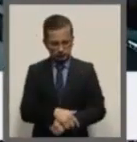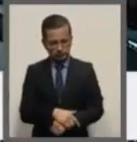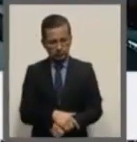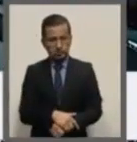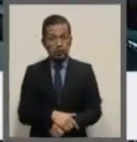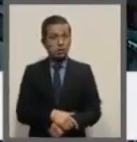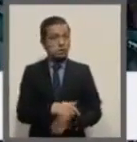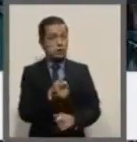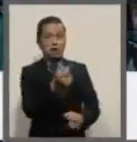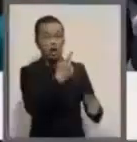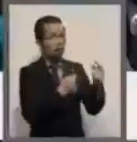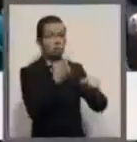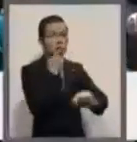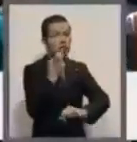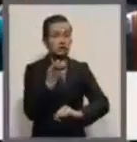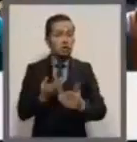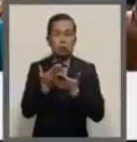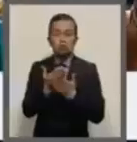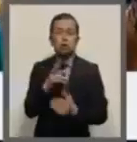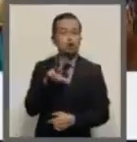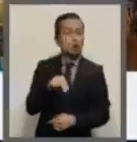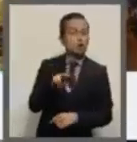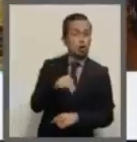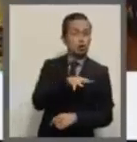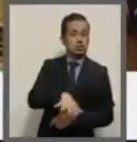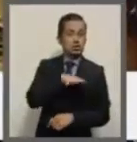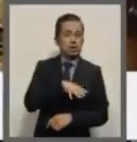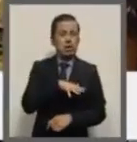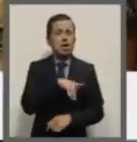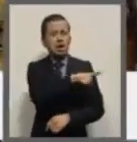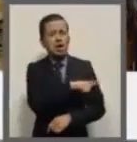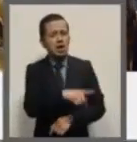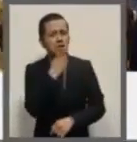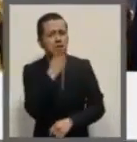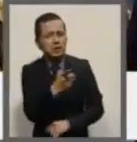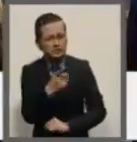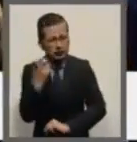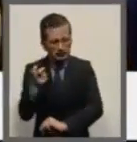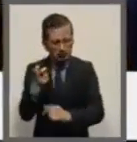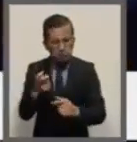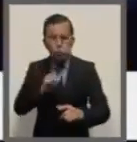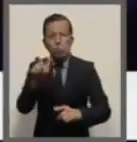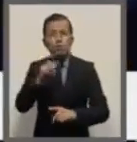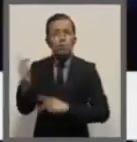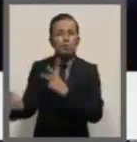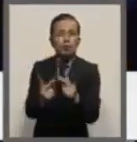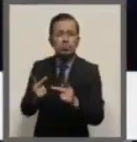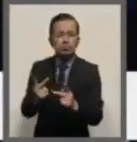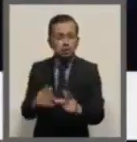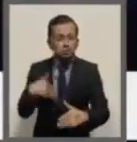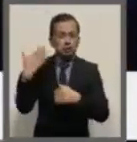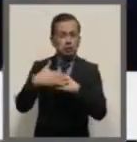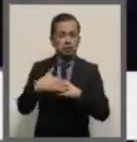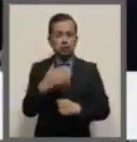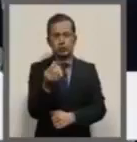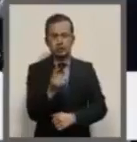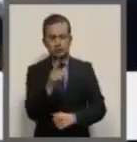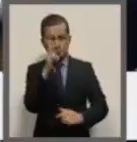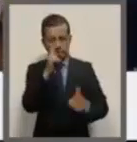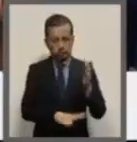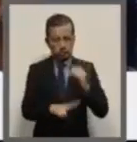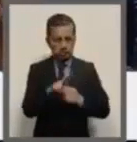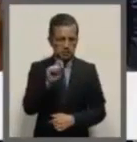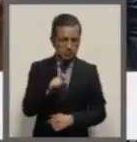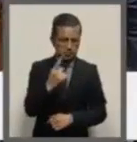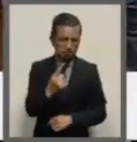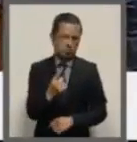Quienes se oponen a la propuesta sostienen que la consulta de revocación del mandato sea en diciembre del 2021.